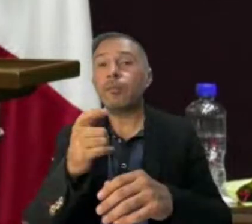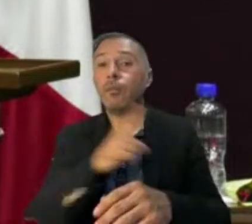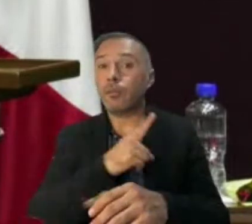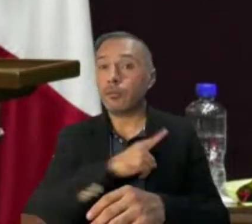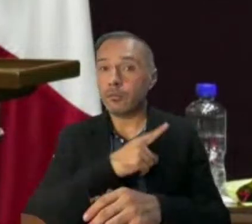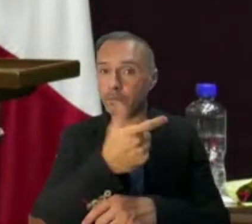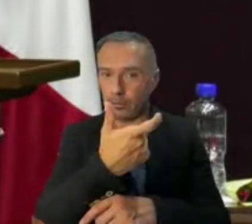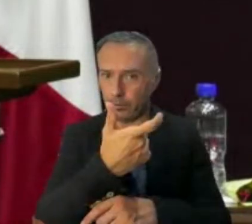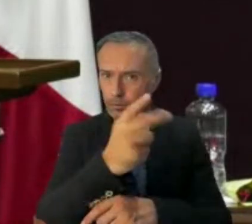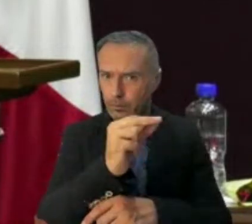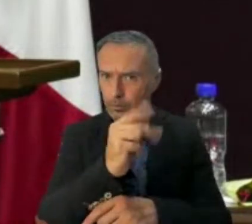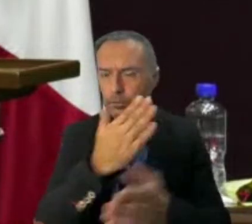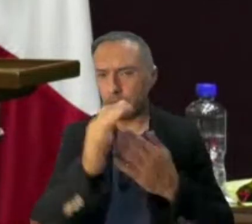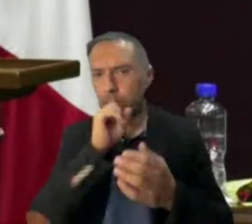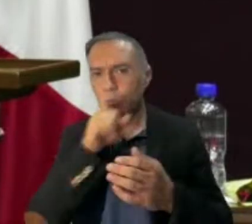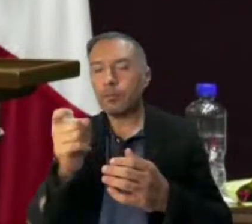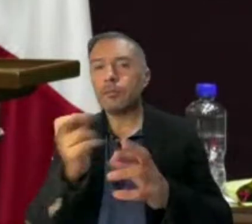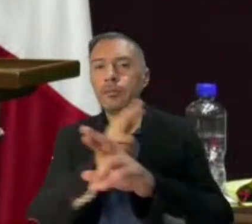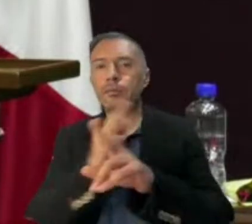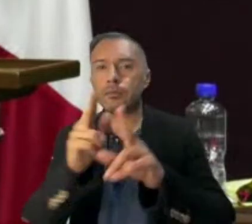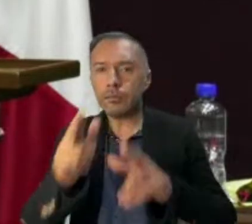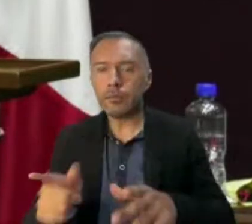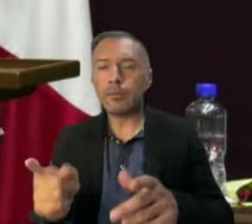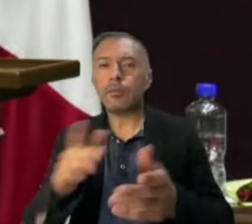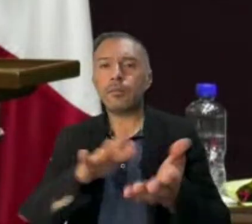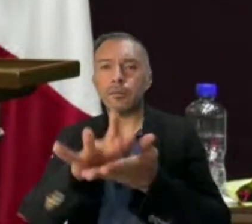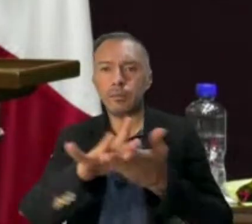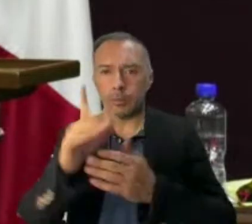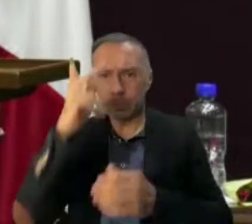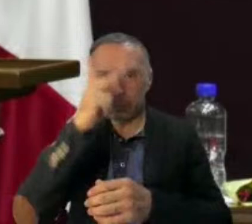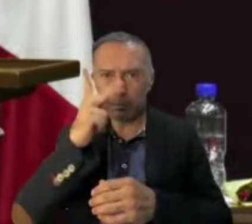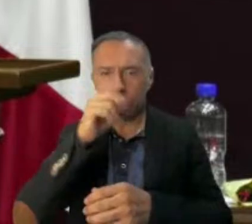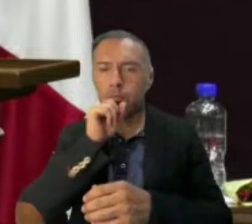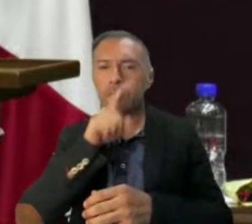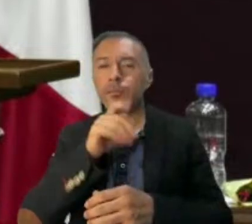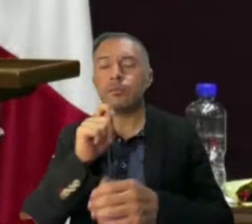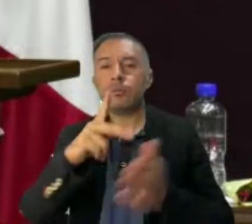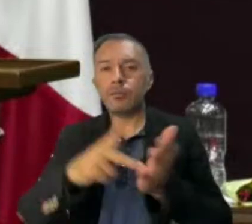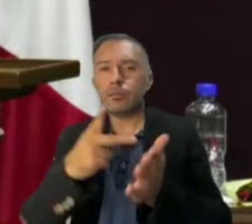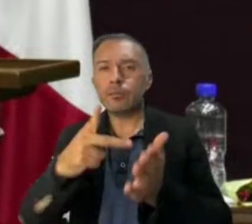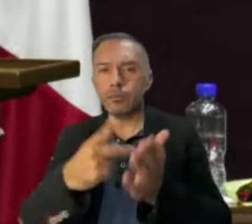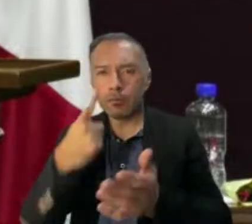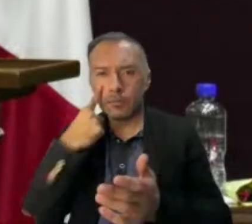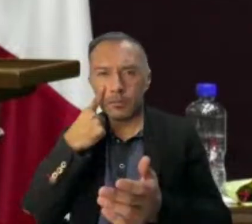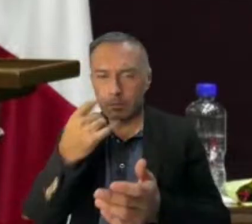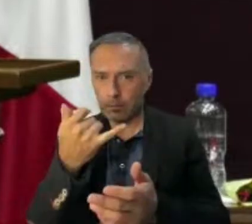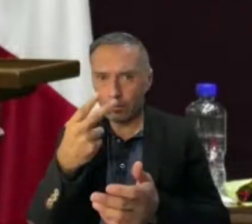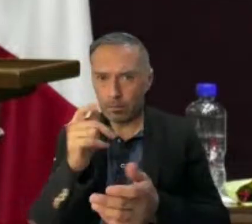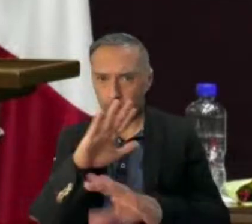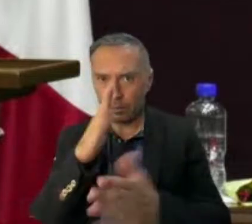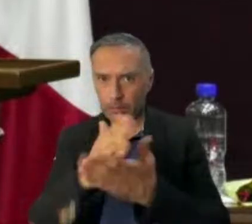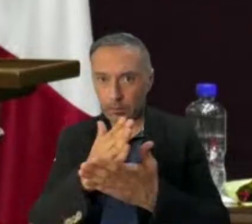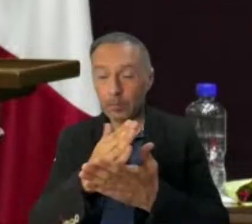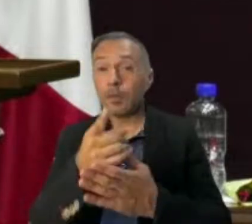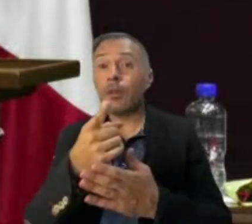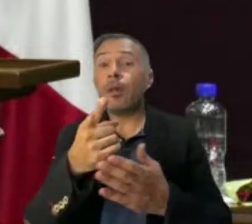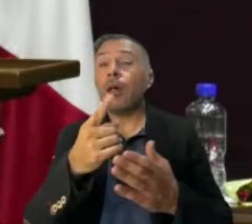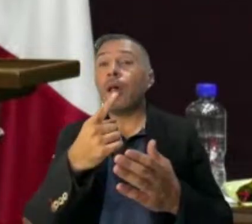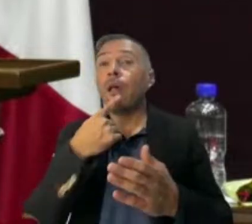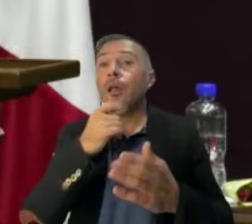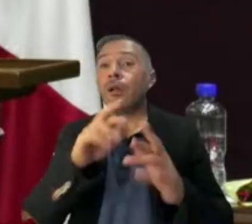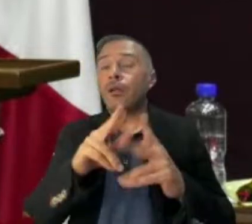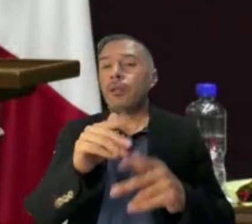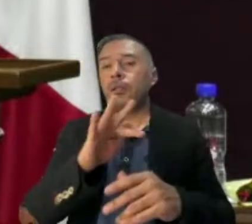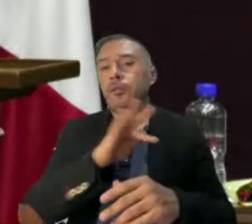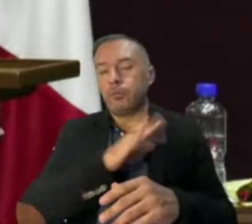lo dije, la rehabilitación, el apoyo psicológico y la garantía de la no repetición. Después de un delito, las familias pueden experimentar tipos